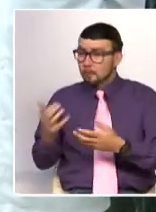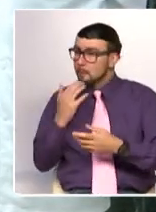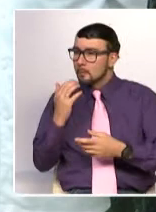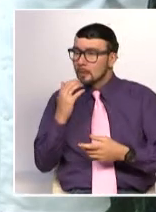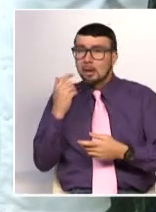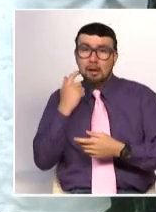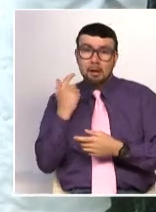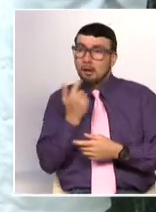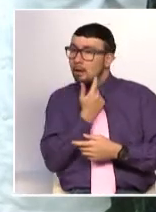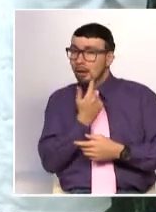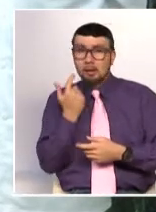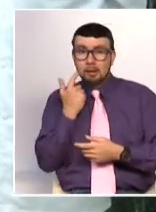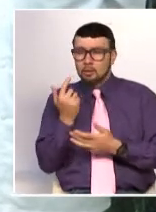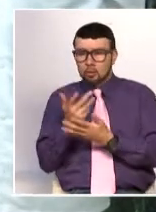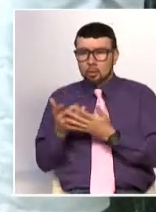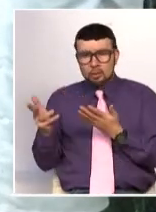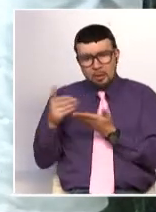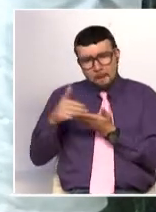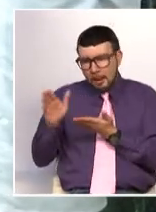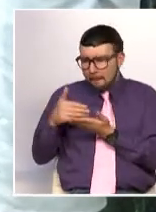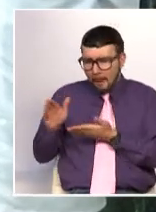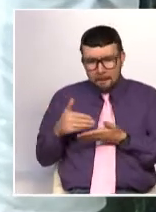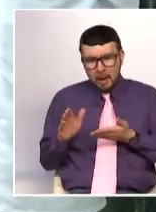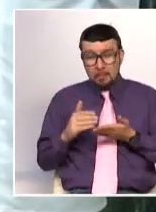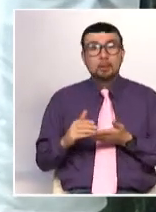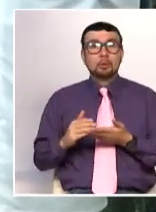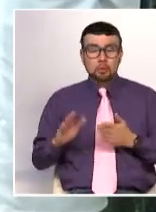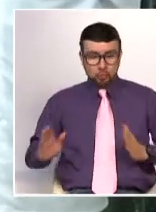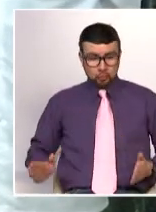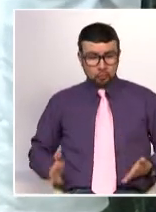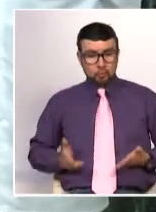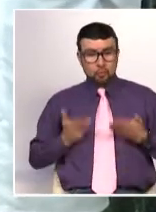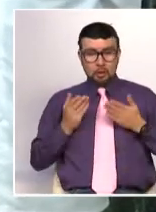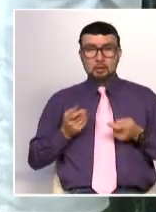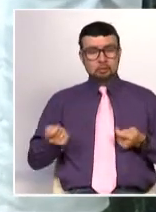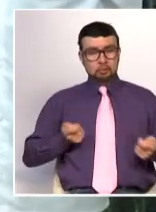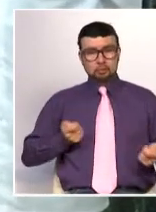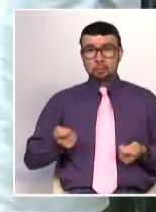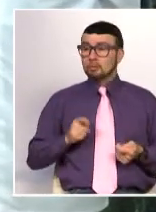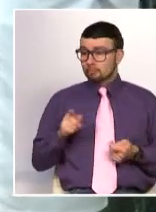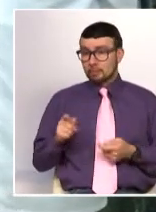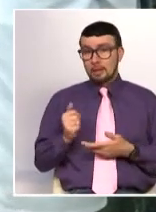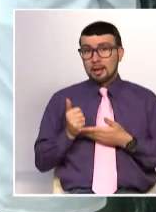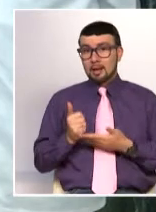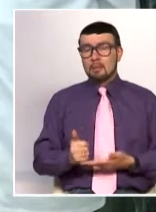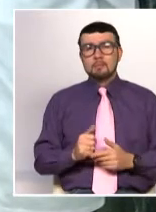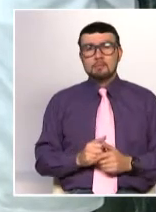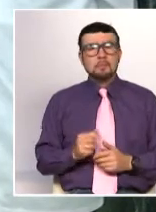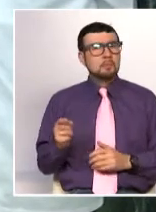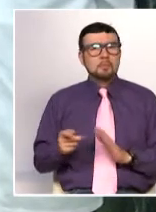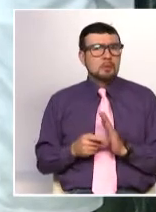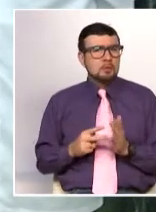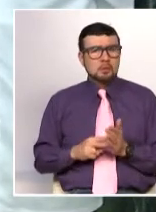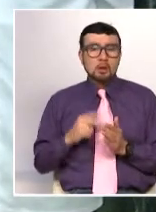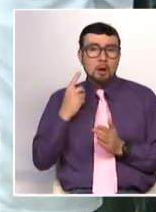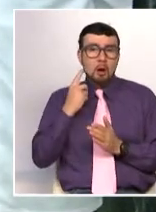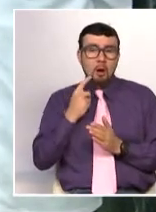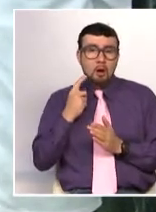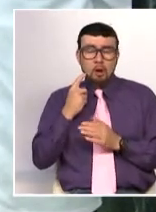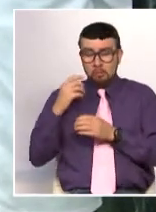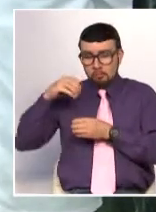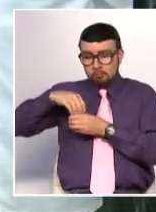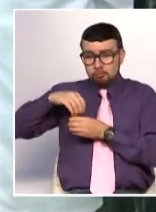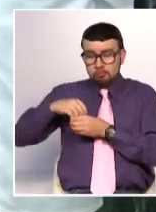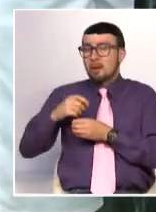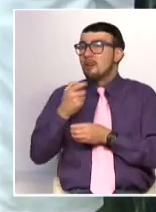con el protocolo que es pues nos va a funcionar perfectamente el tratamiento suyo yo no estoy diciendo que una amalgama produzca artrosis